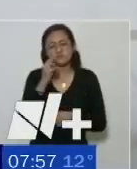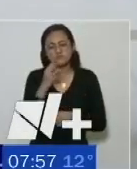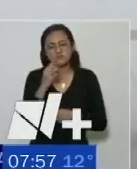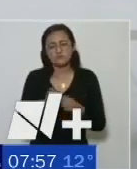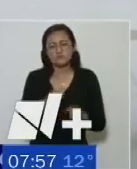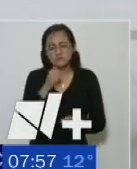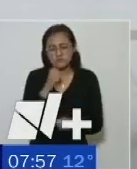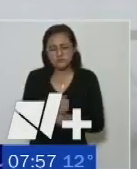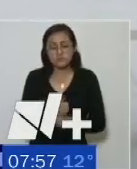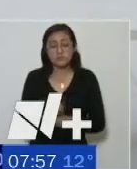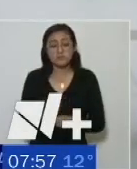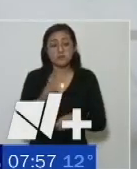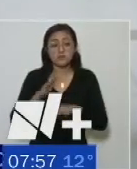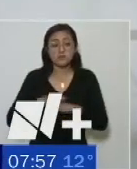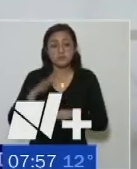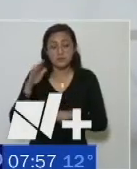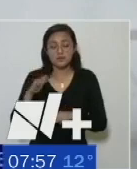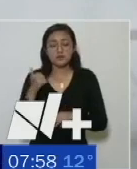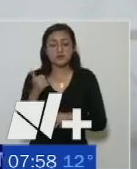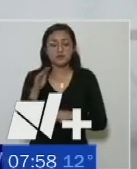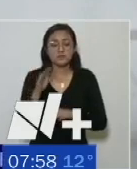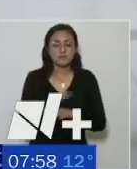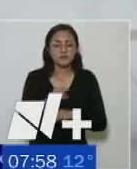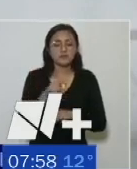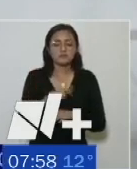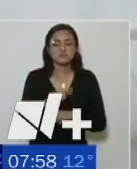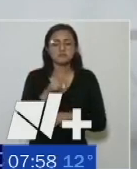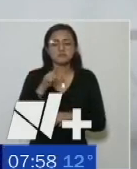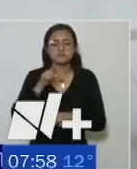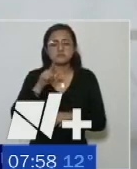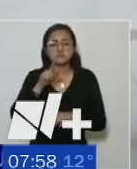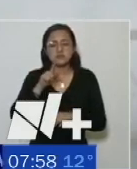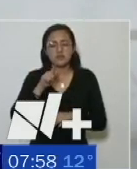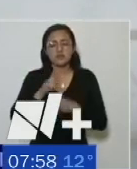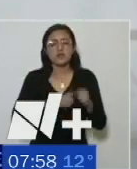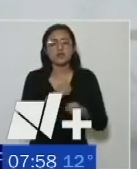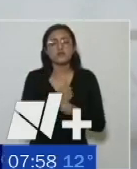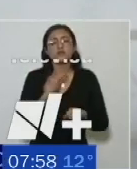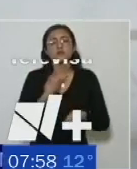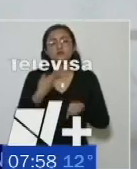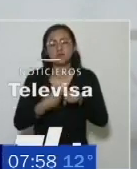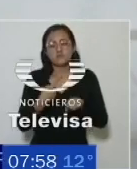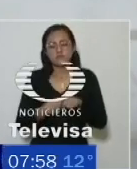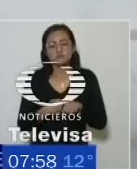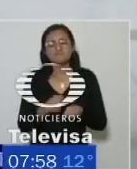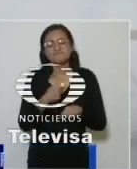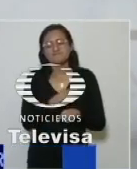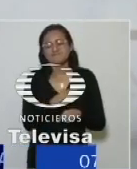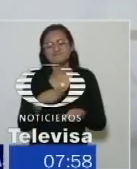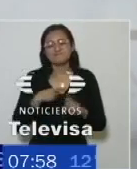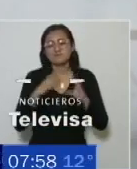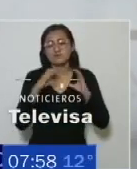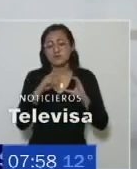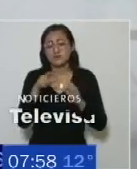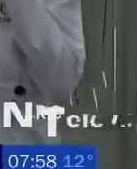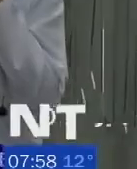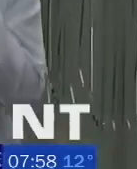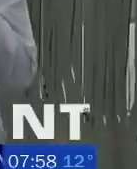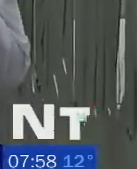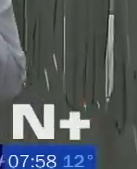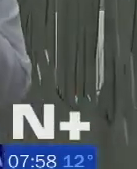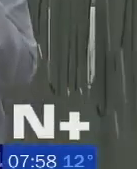el mayor y 70 años el menor con comorbilidades hay que cuidar a este grupo etario